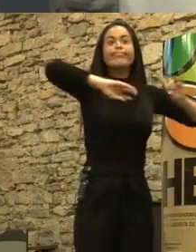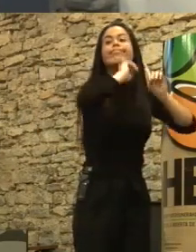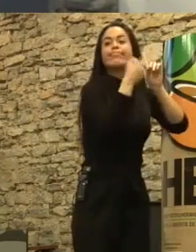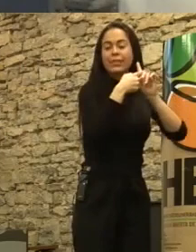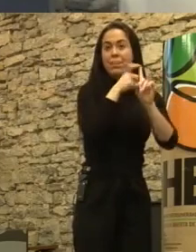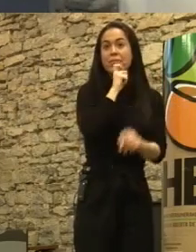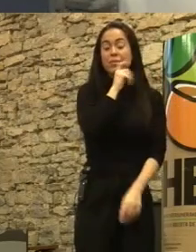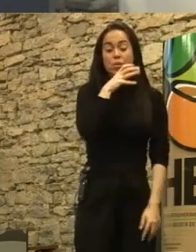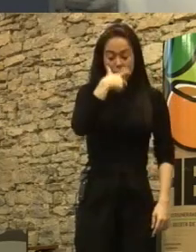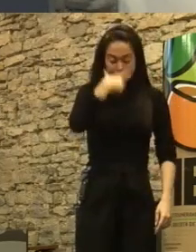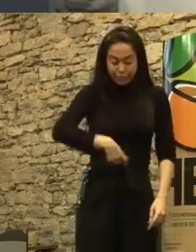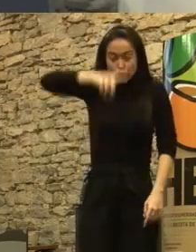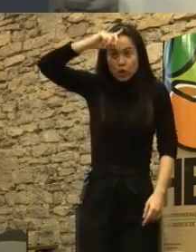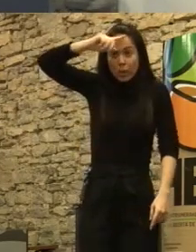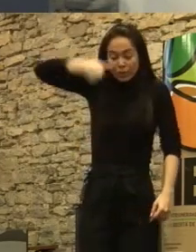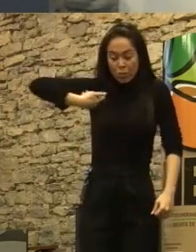así.